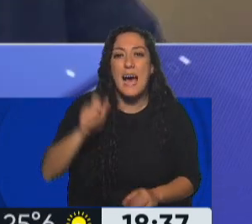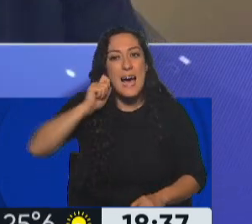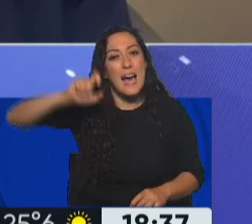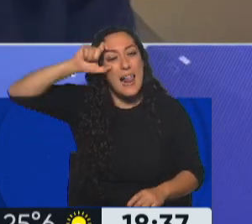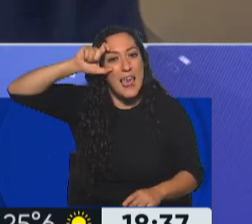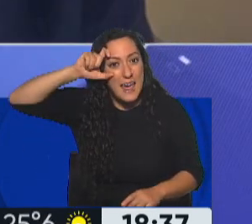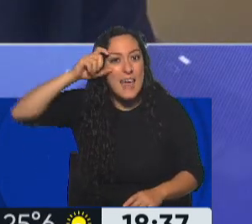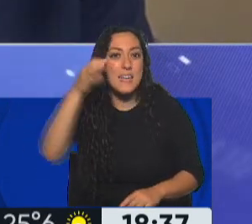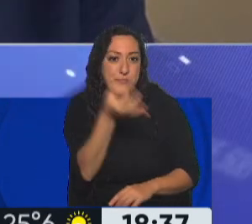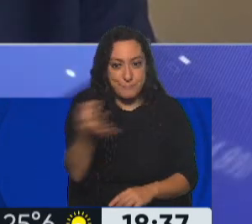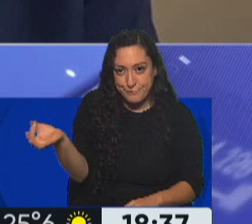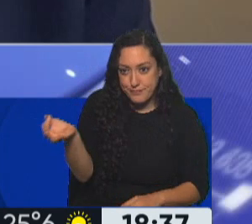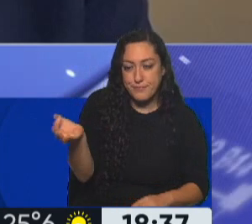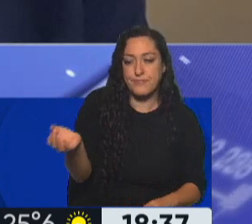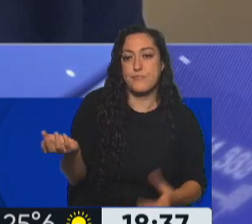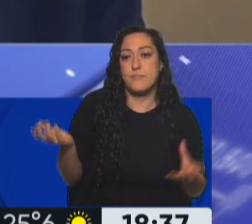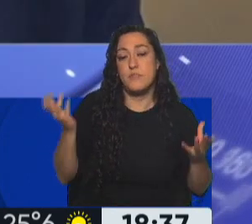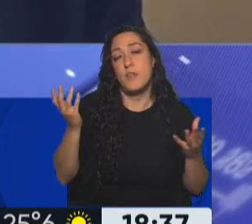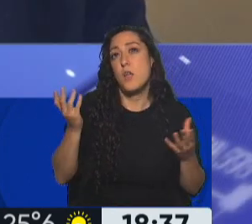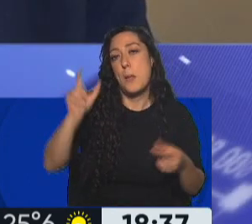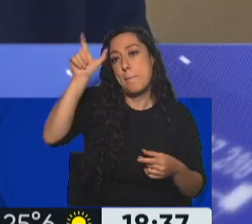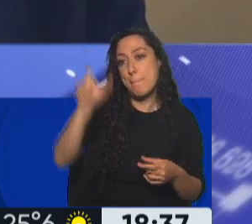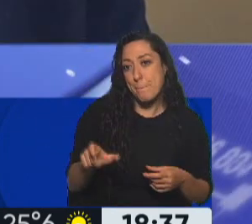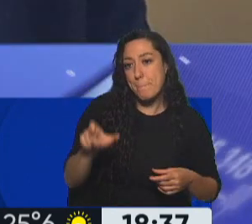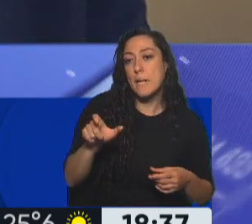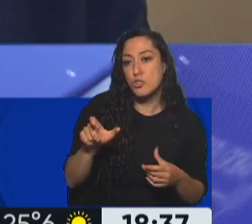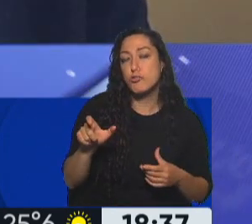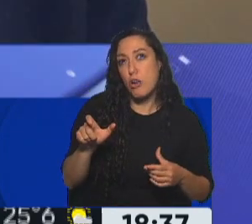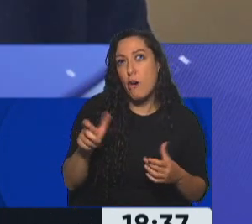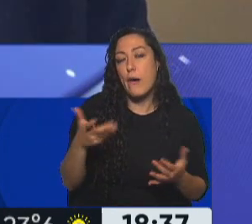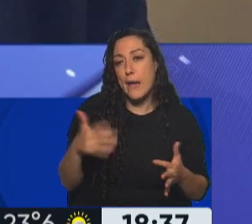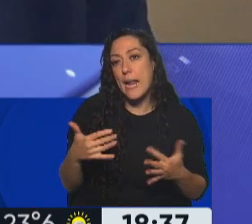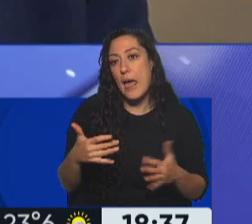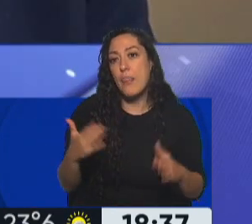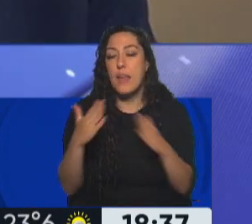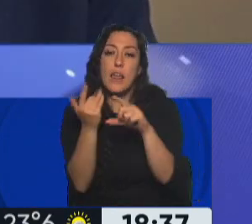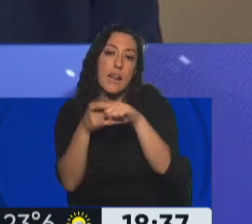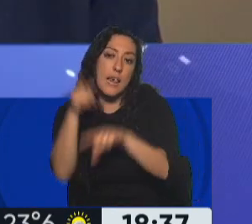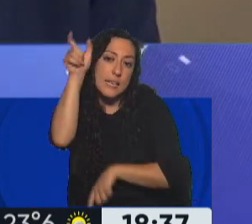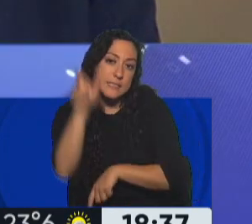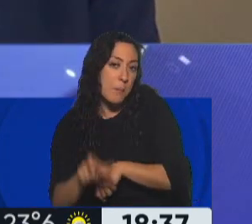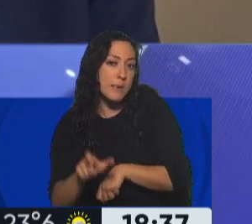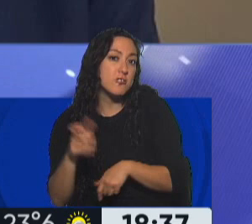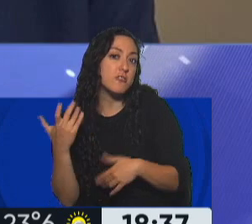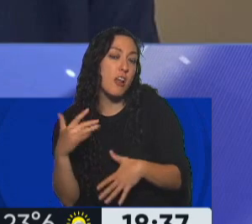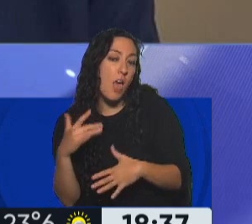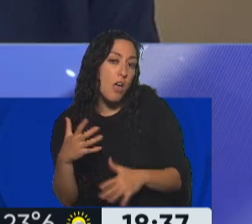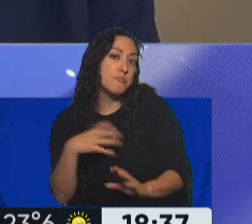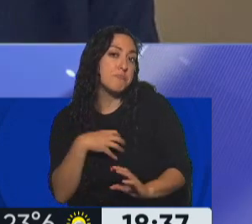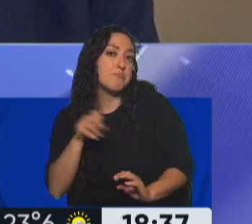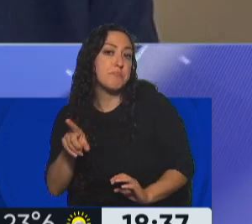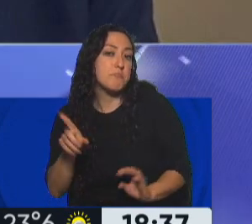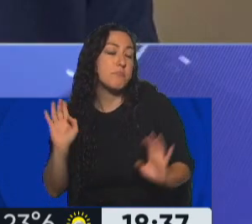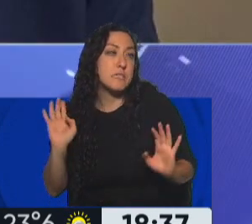se refiere, ¿no? Ciertamente que es una personalidad en la vida de la Iglesia y creo que no se